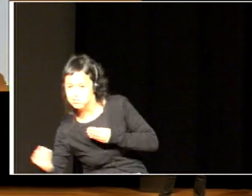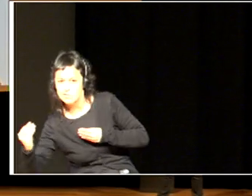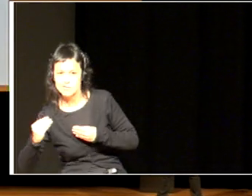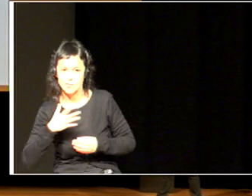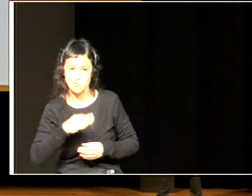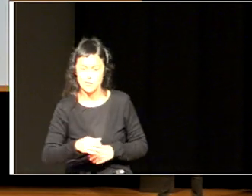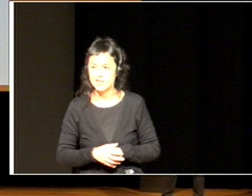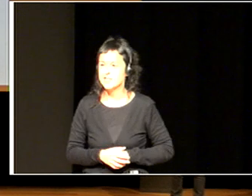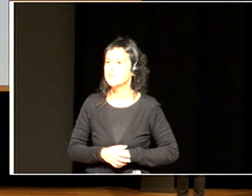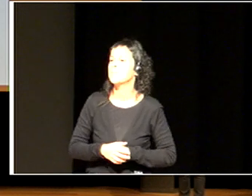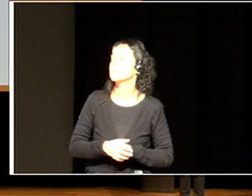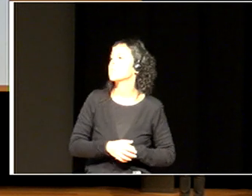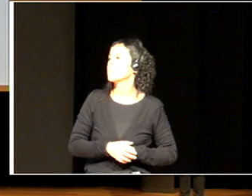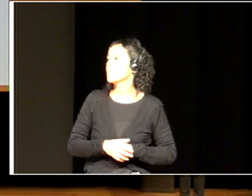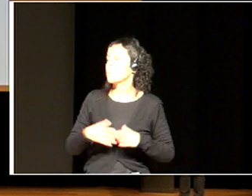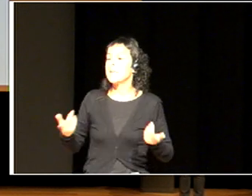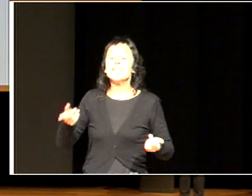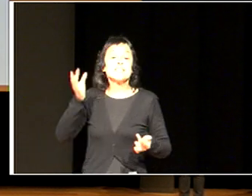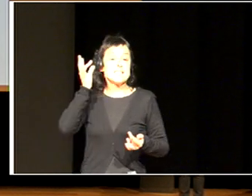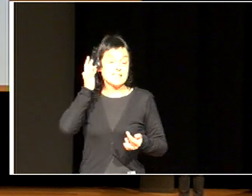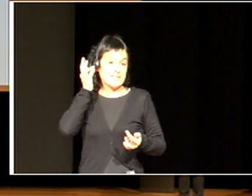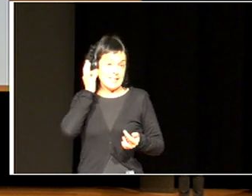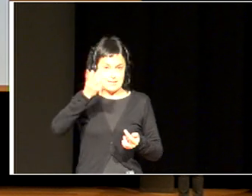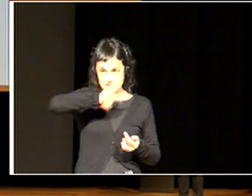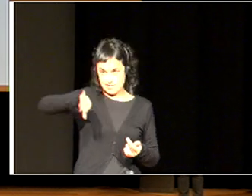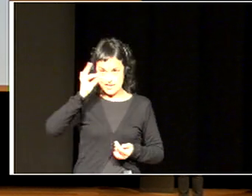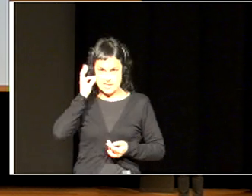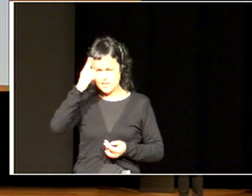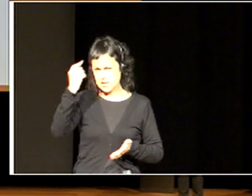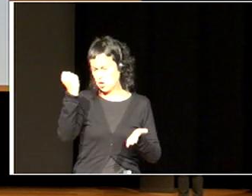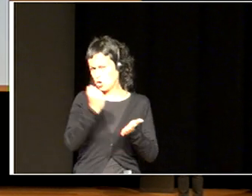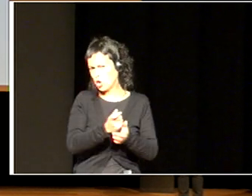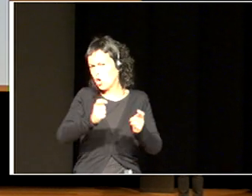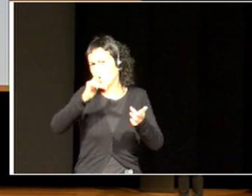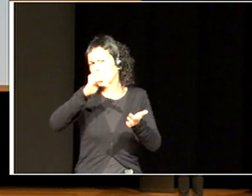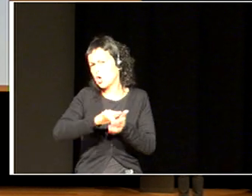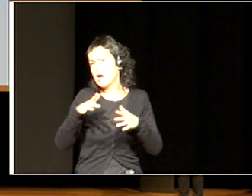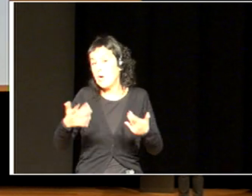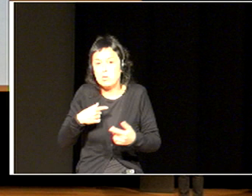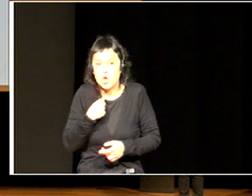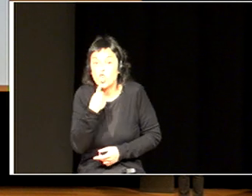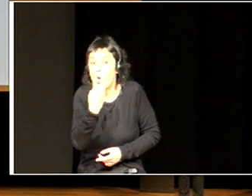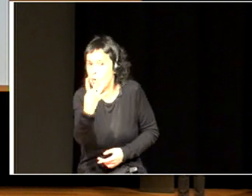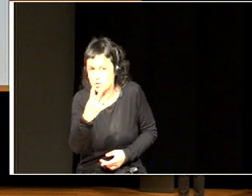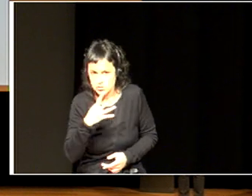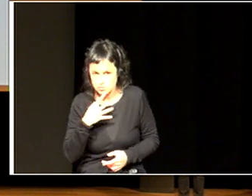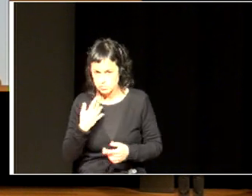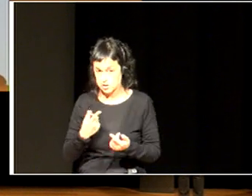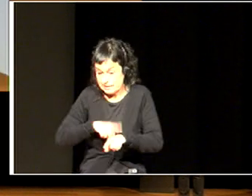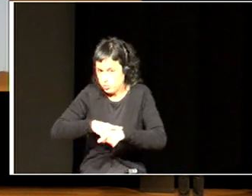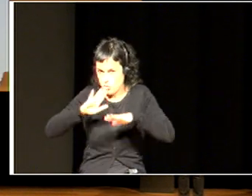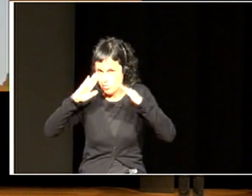qué estereotipo viene para nosotras aquí 44 así muy rápidos además que si no no me da tiempo a todo que todo mucho decir bien